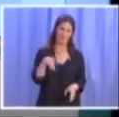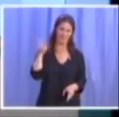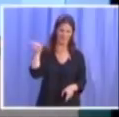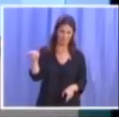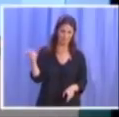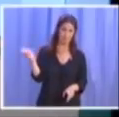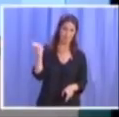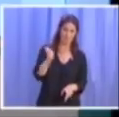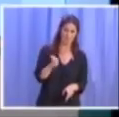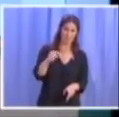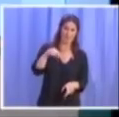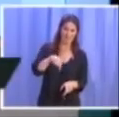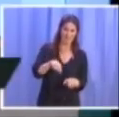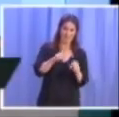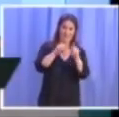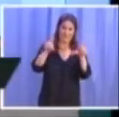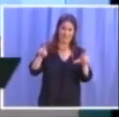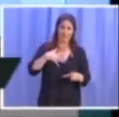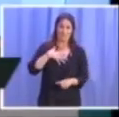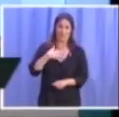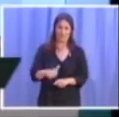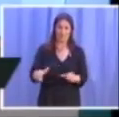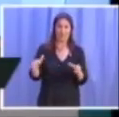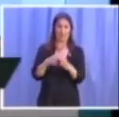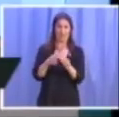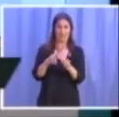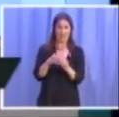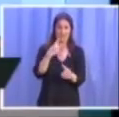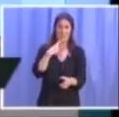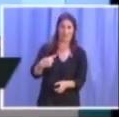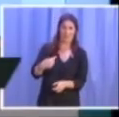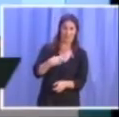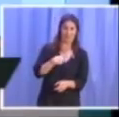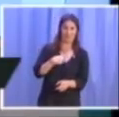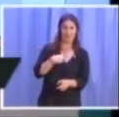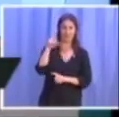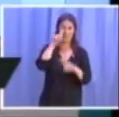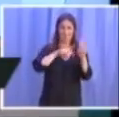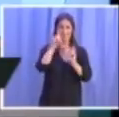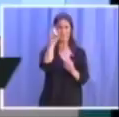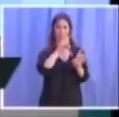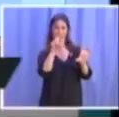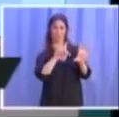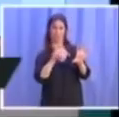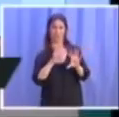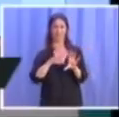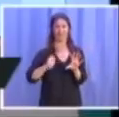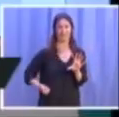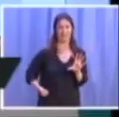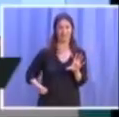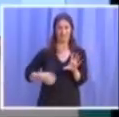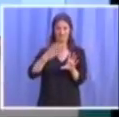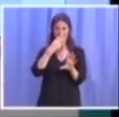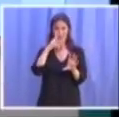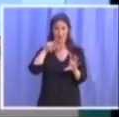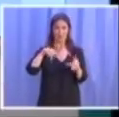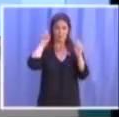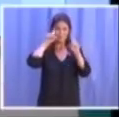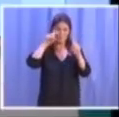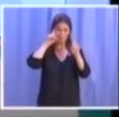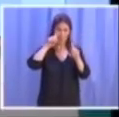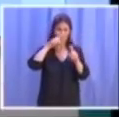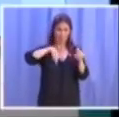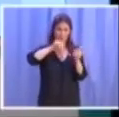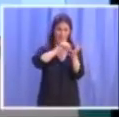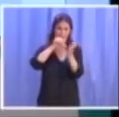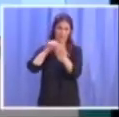usted hoy a la televisión municipal de Granada a decir que el problema de los grafitis y de los excrementos de los perros es un problema de educación de los